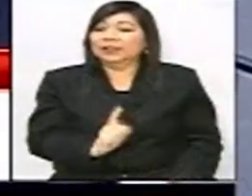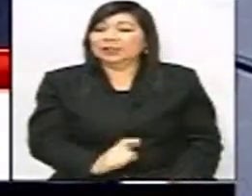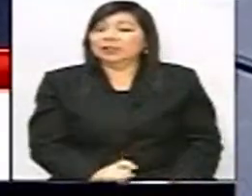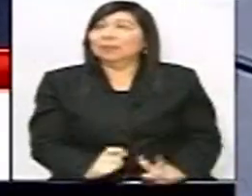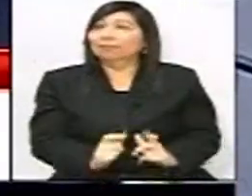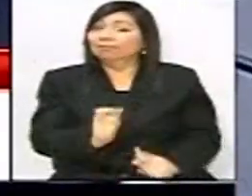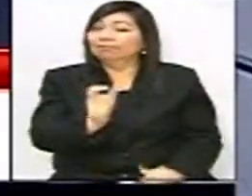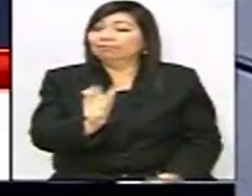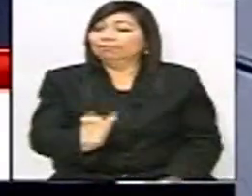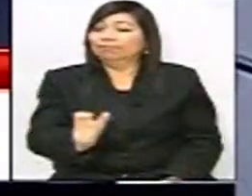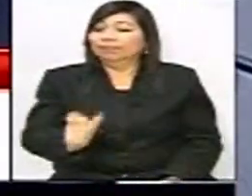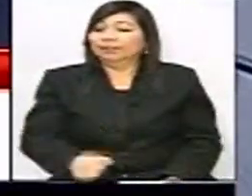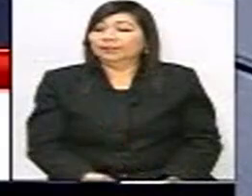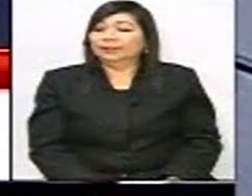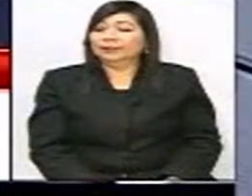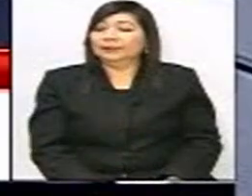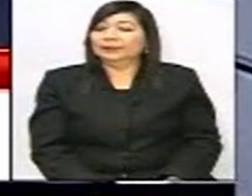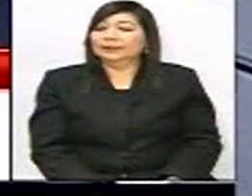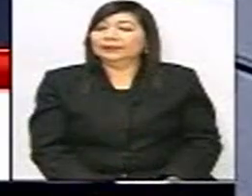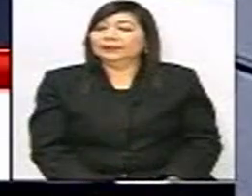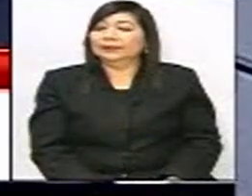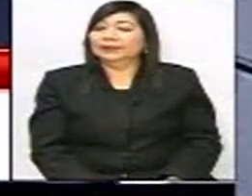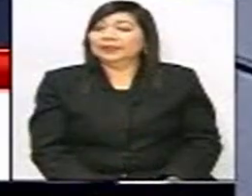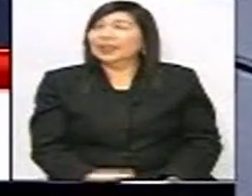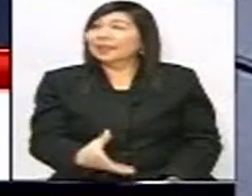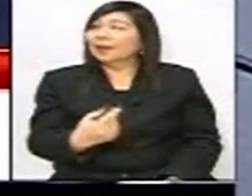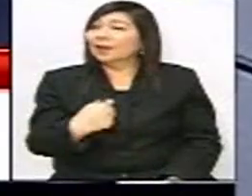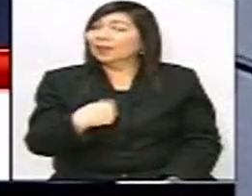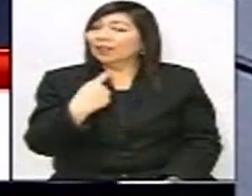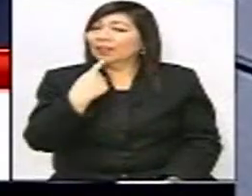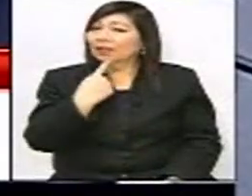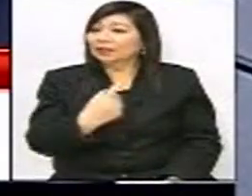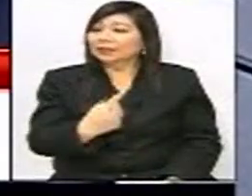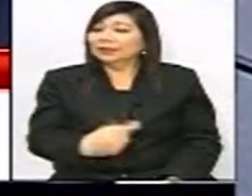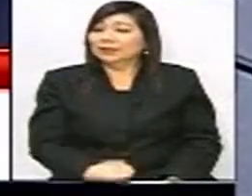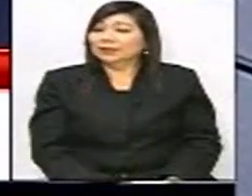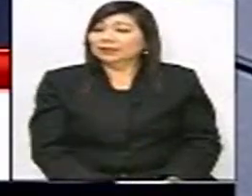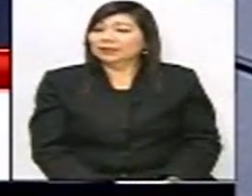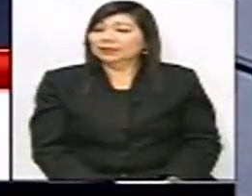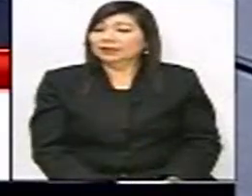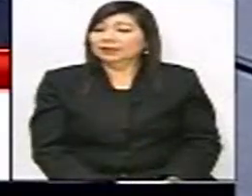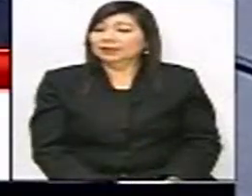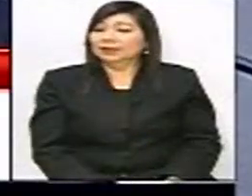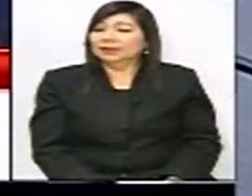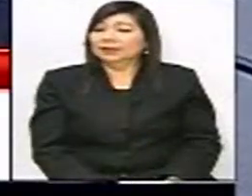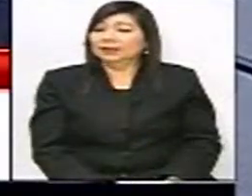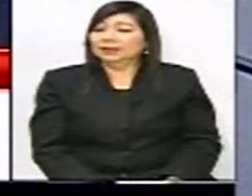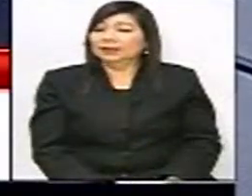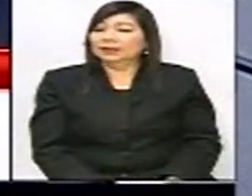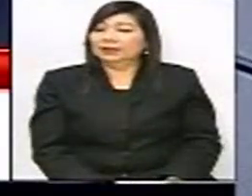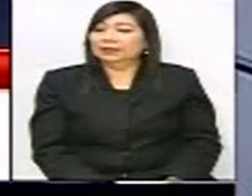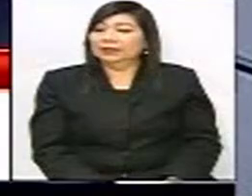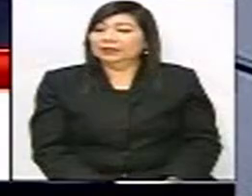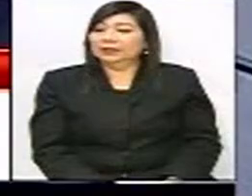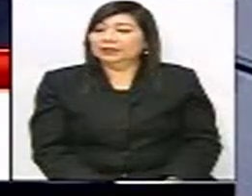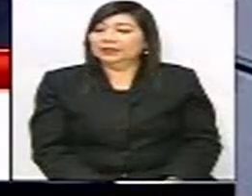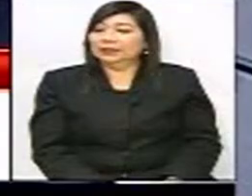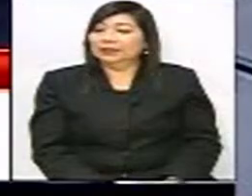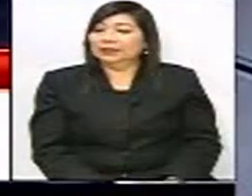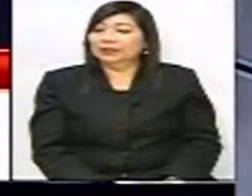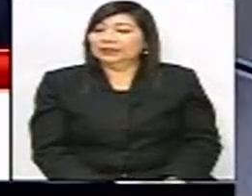los congresistas. Quisiera hacer, además, que luego va a responder también nuestro